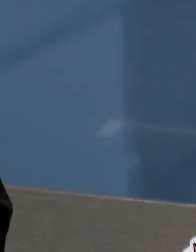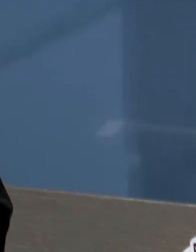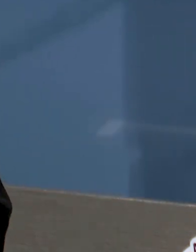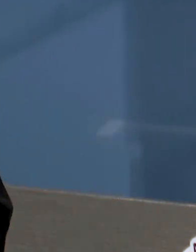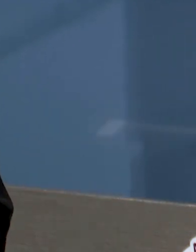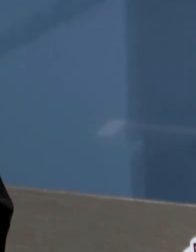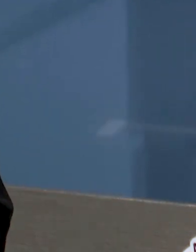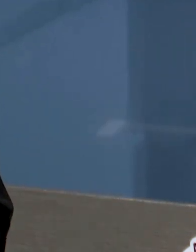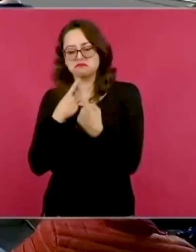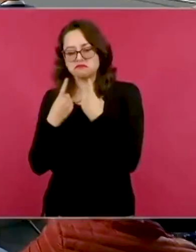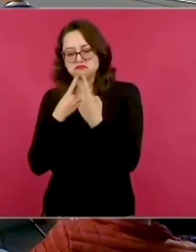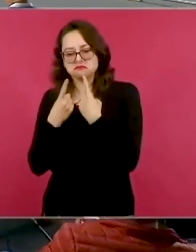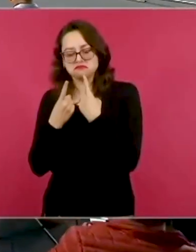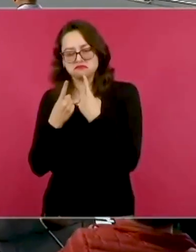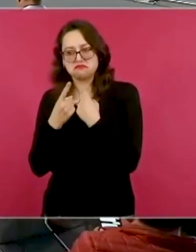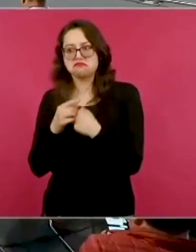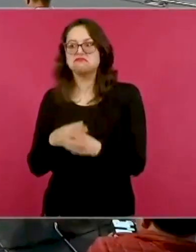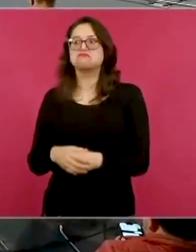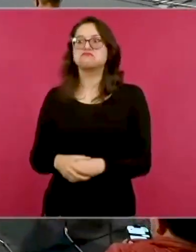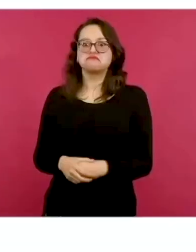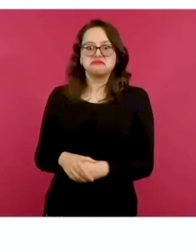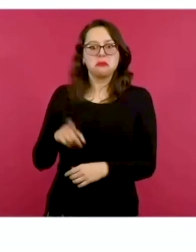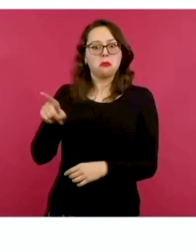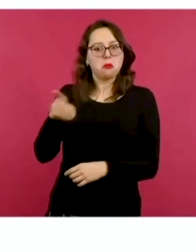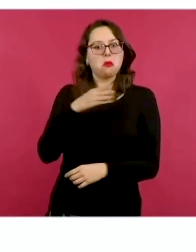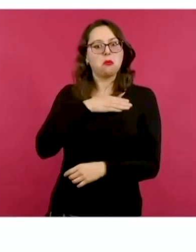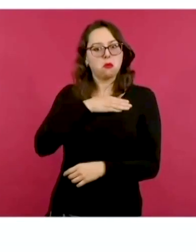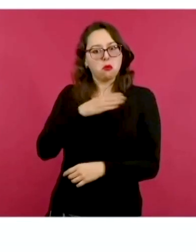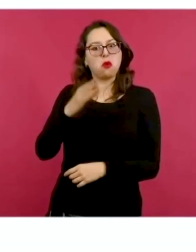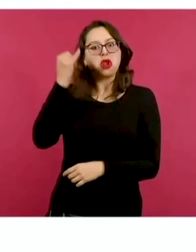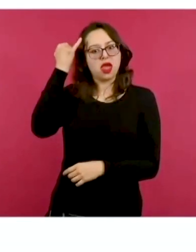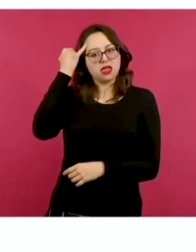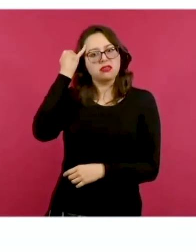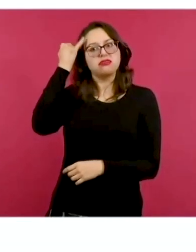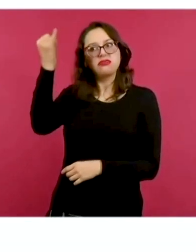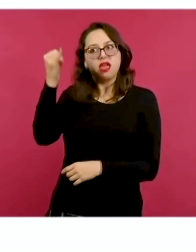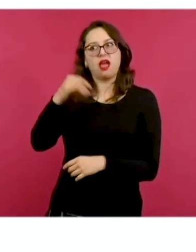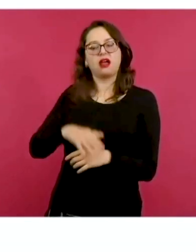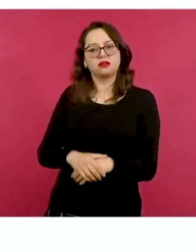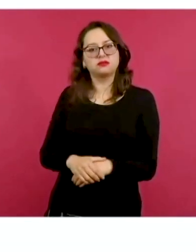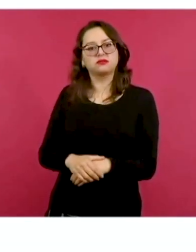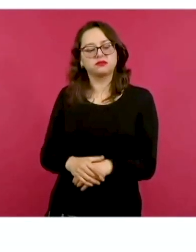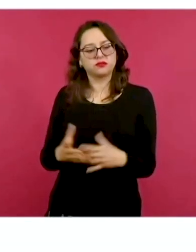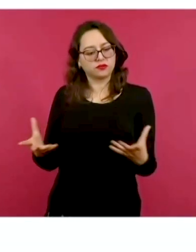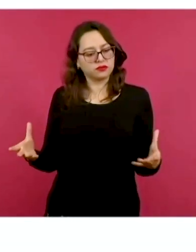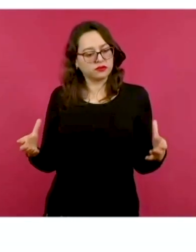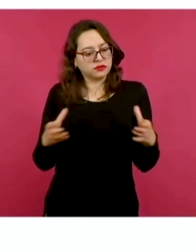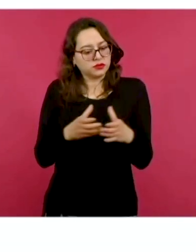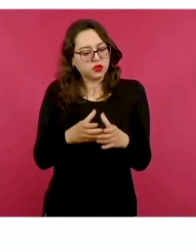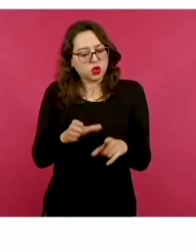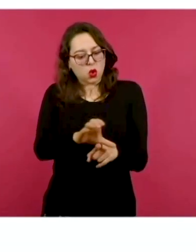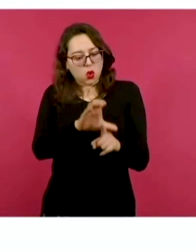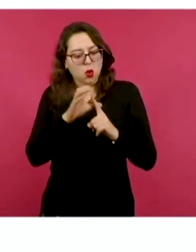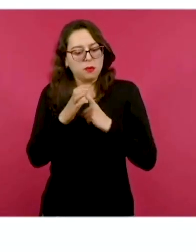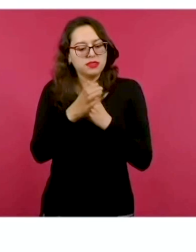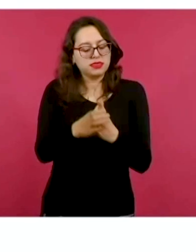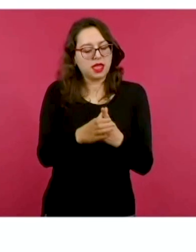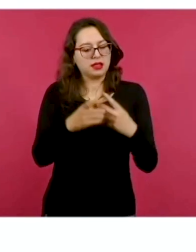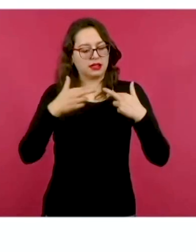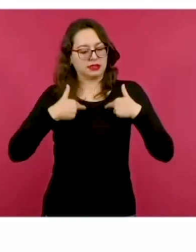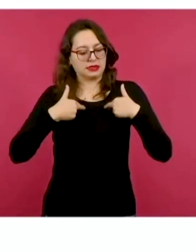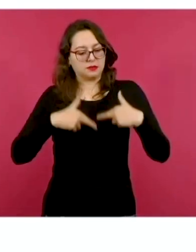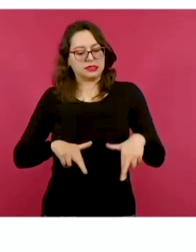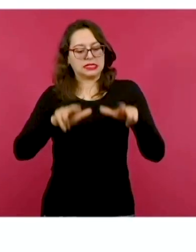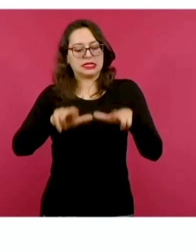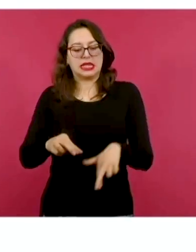ejecutivo para integrar este comité para el envío de los recursos a la tesorería de la federación ahora quizá uno de los problemas inmediatos para que